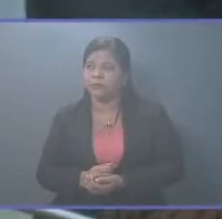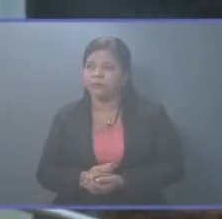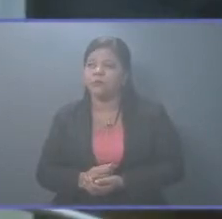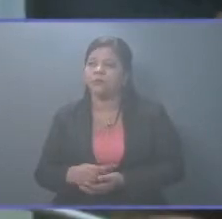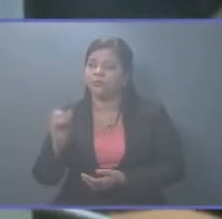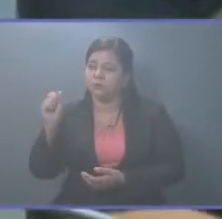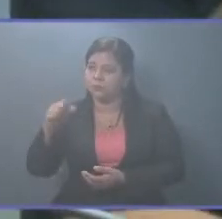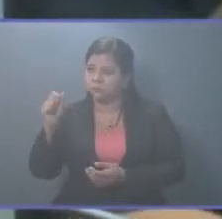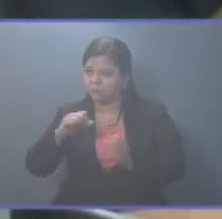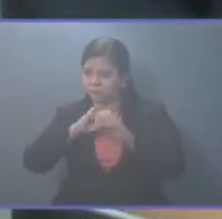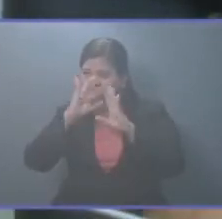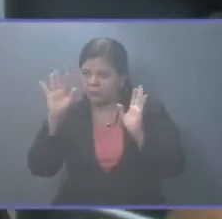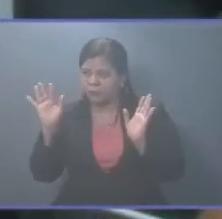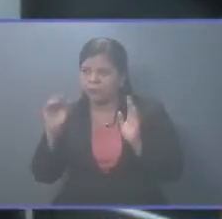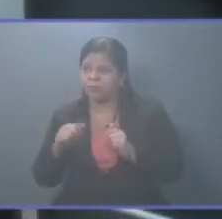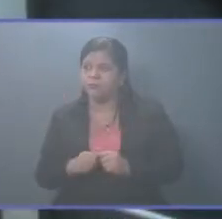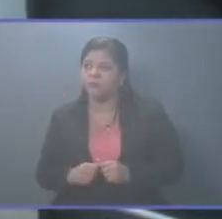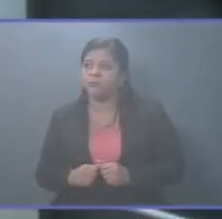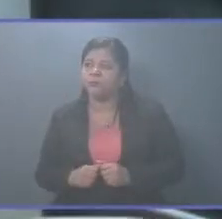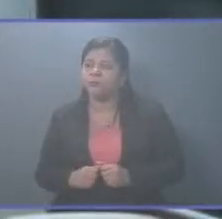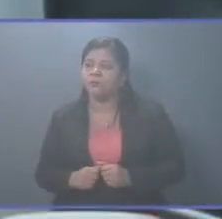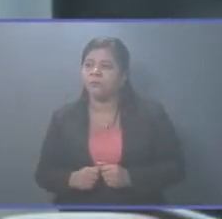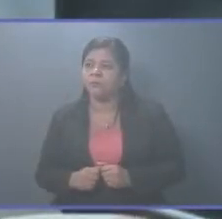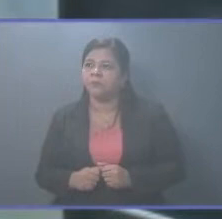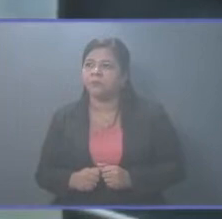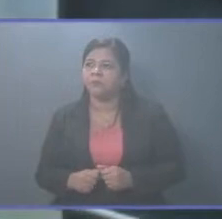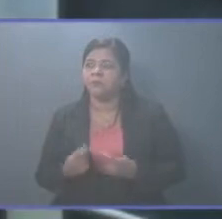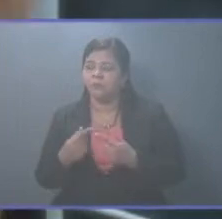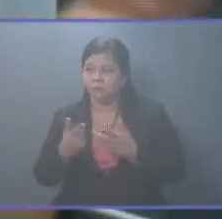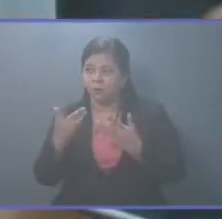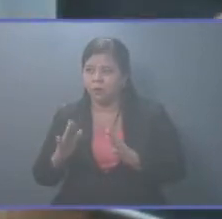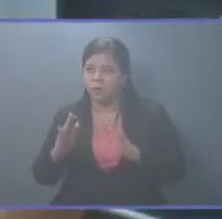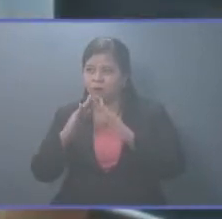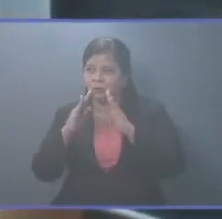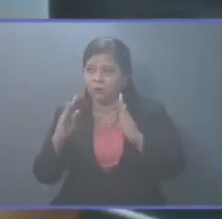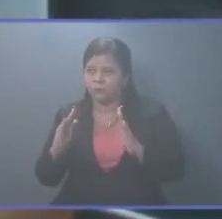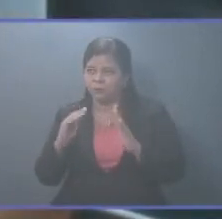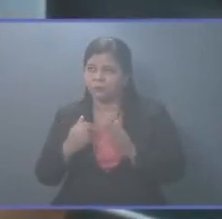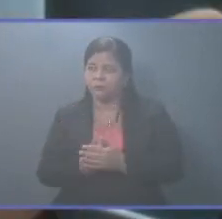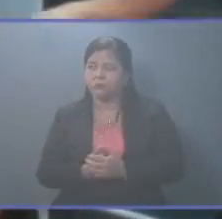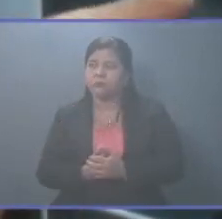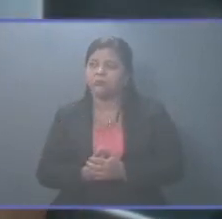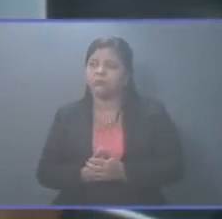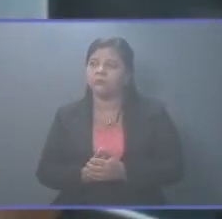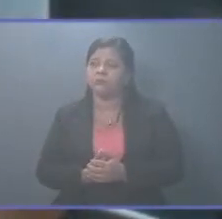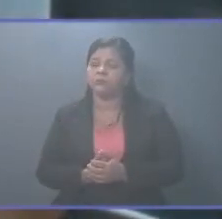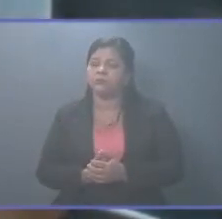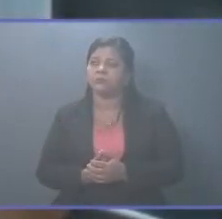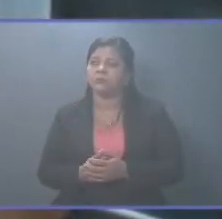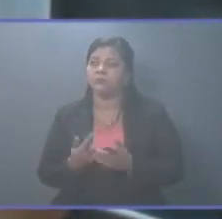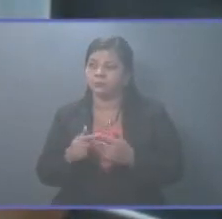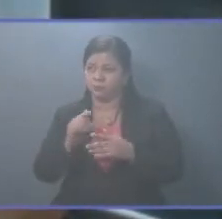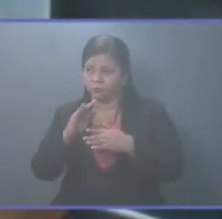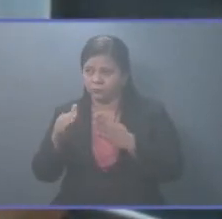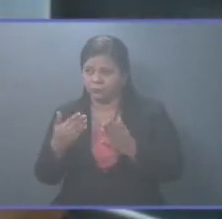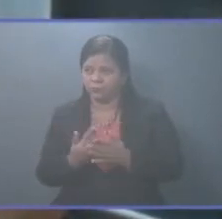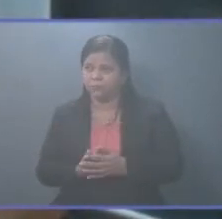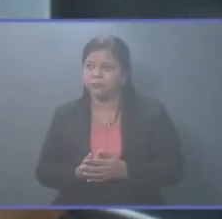Sí, pero estoy hablando de la casa productora de la vacuna. Ya se está inyectando, ¿no?